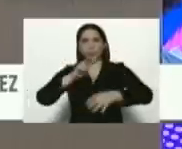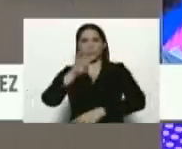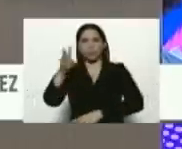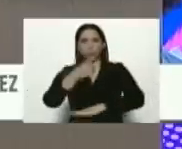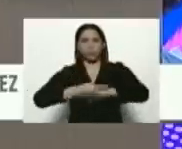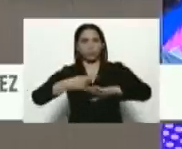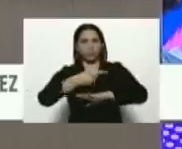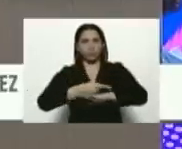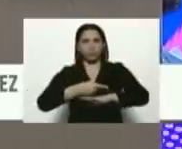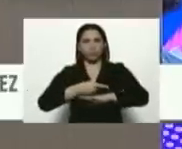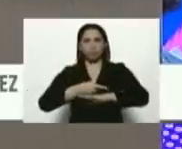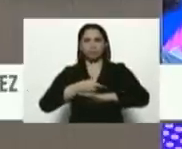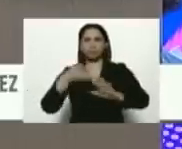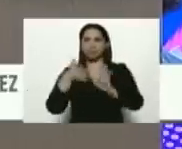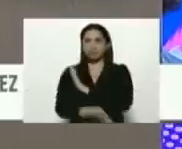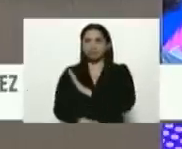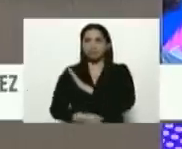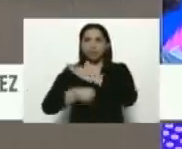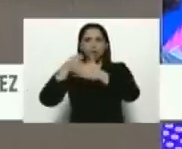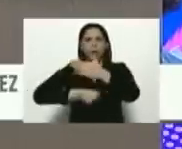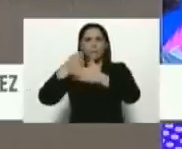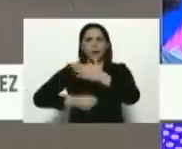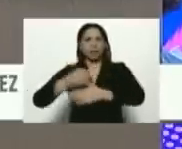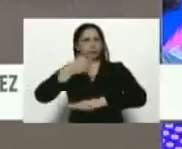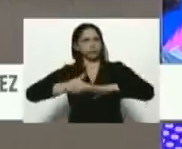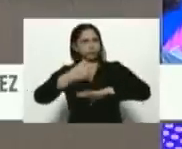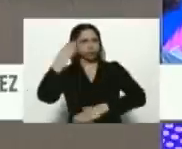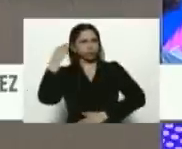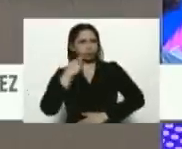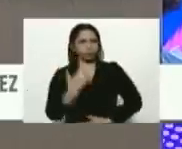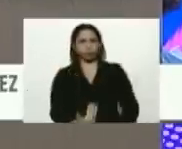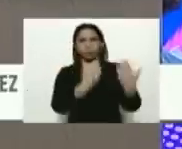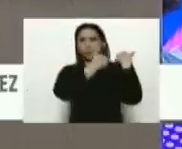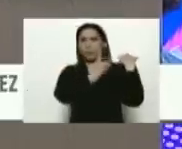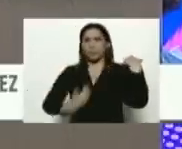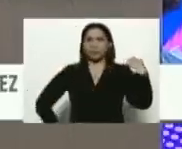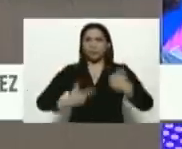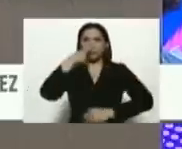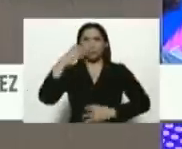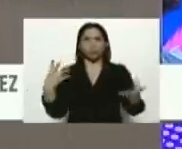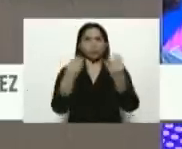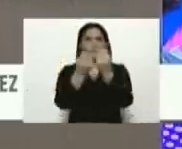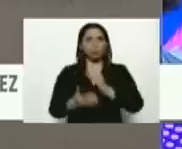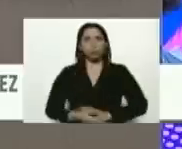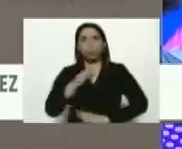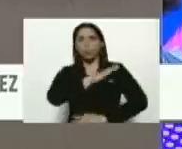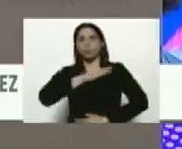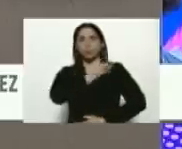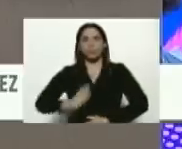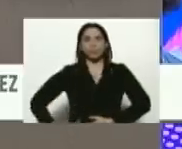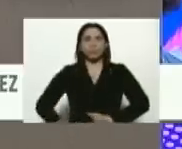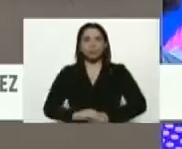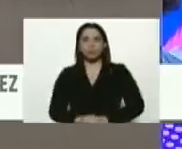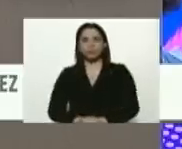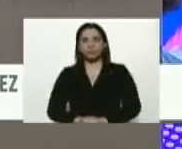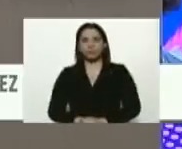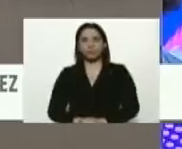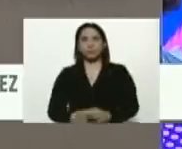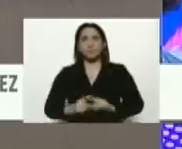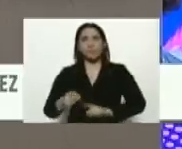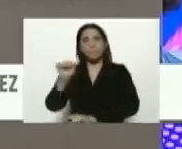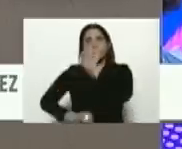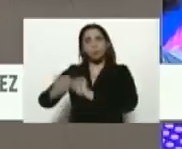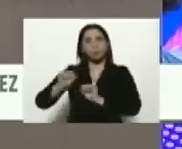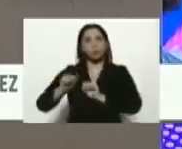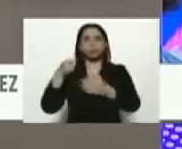derivadas del combate que el gobierno bolivariano del presidente Maduro, junto a la Comisión Presidencial para